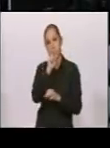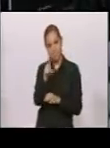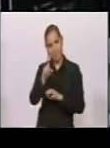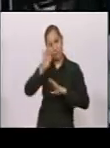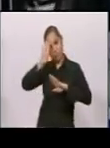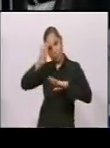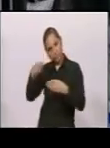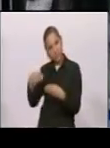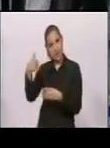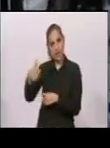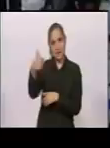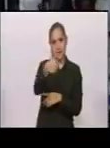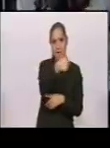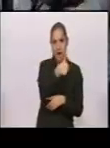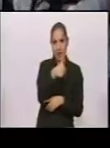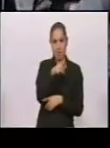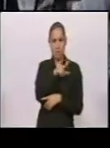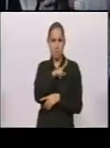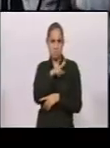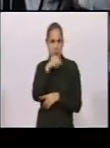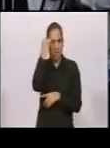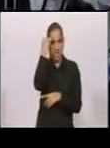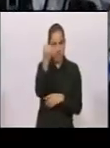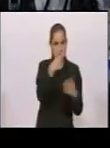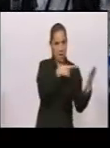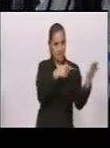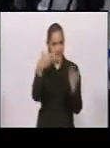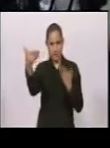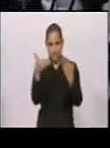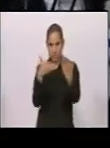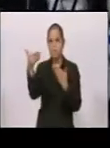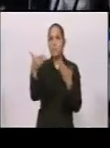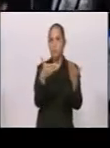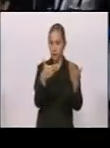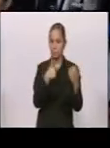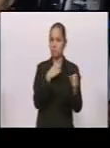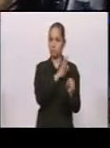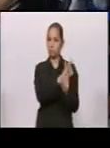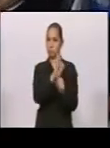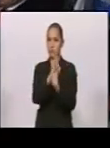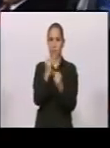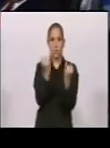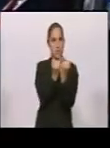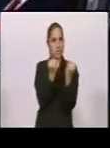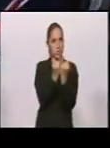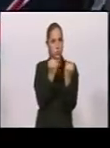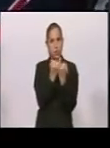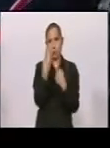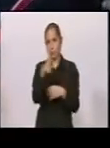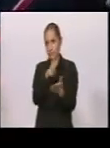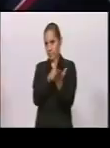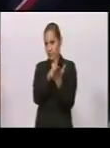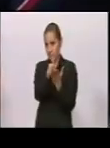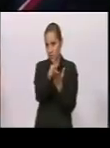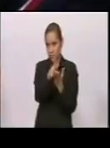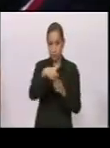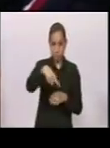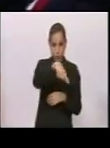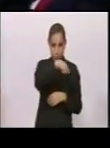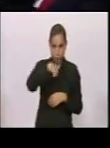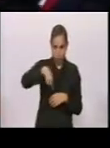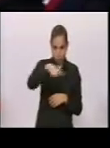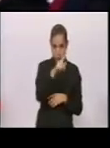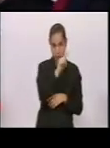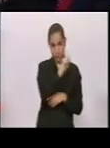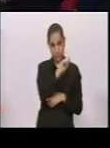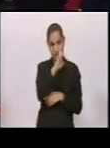partes hicieron valer sus pretensiones. Nuestro deber se ciñó en definir a cuál